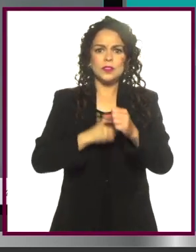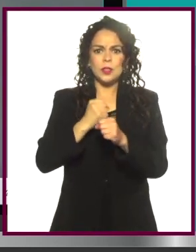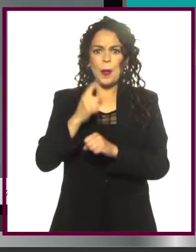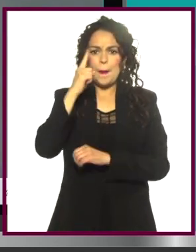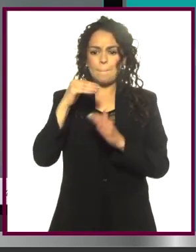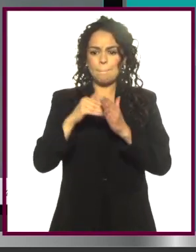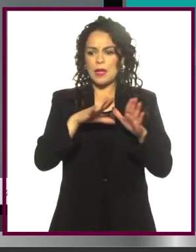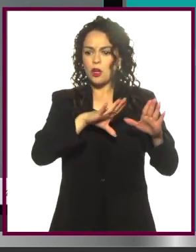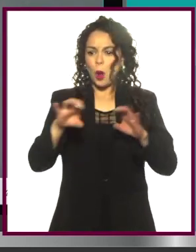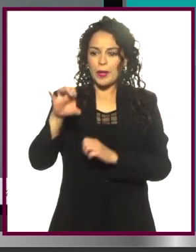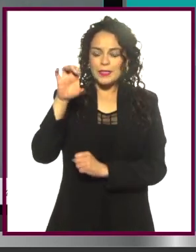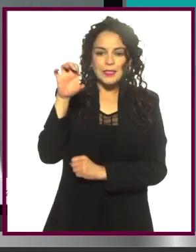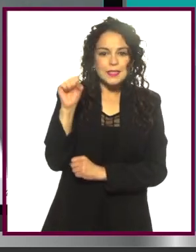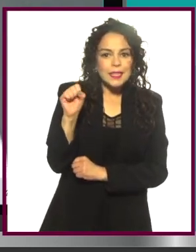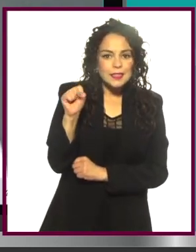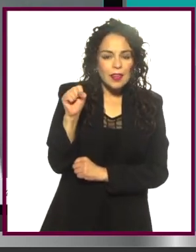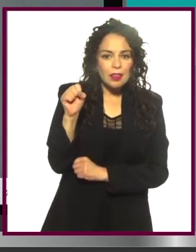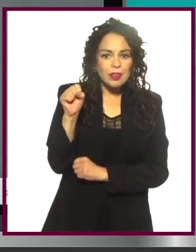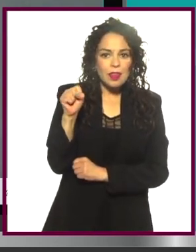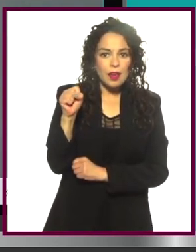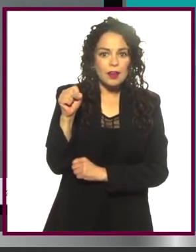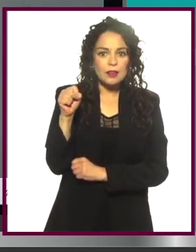de 1960,